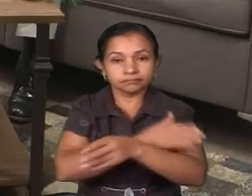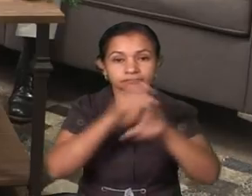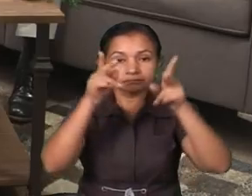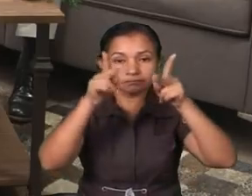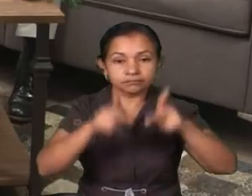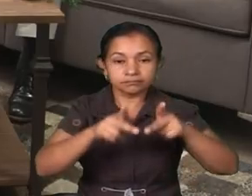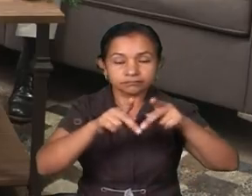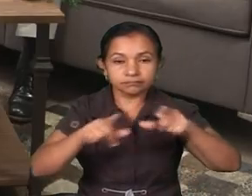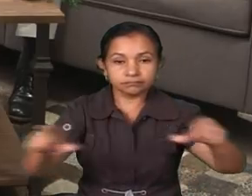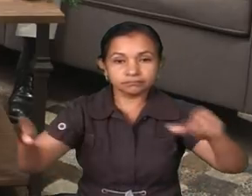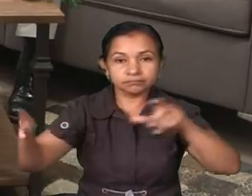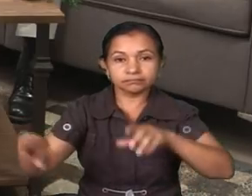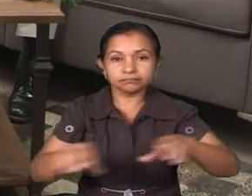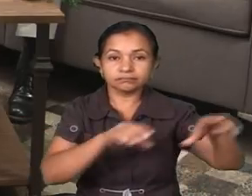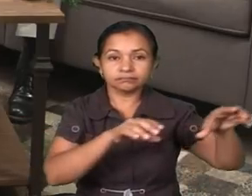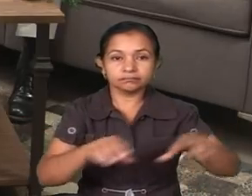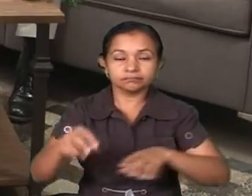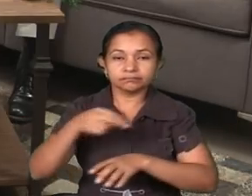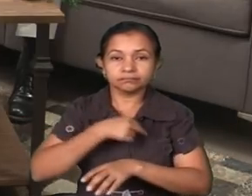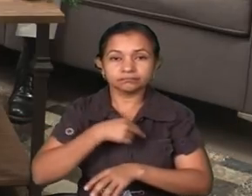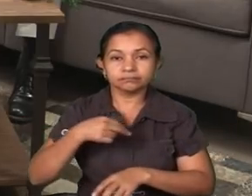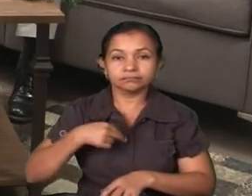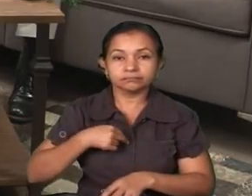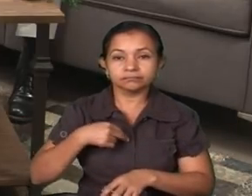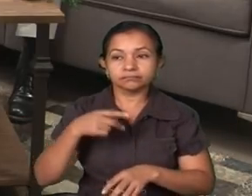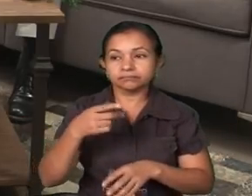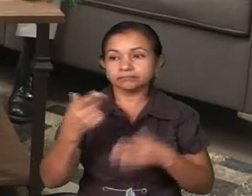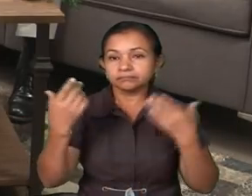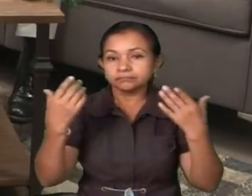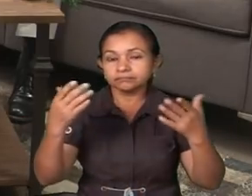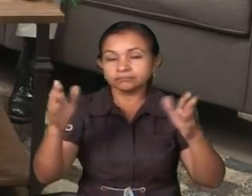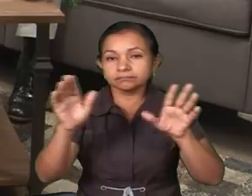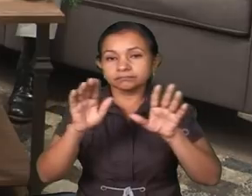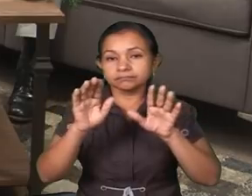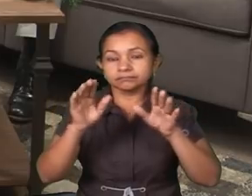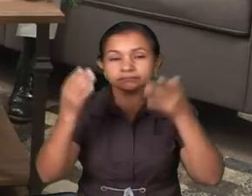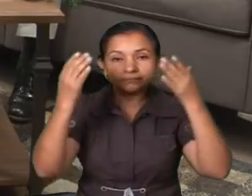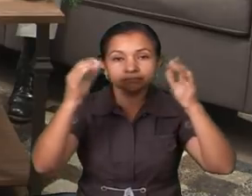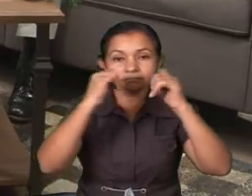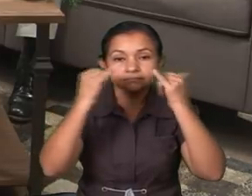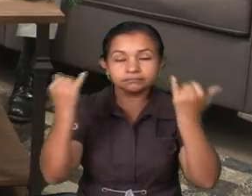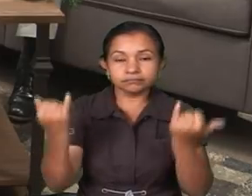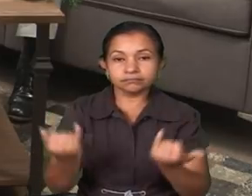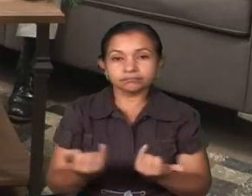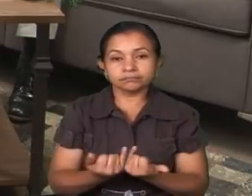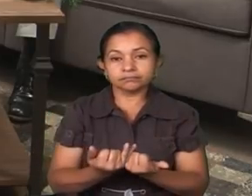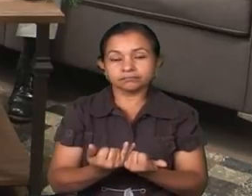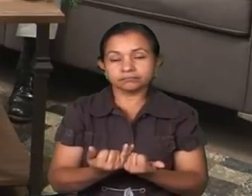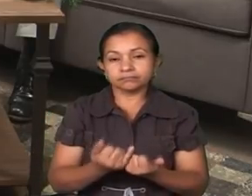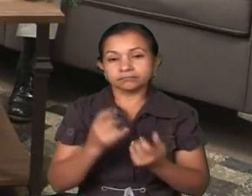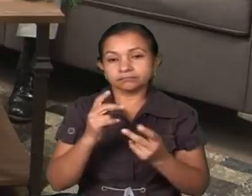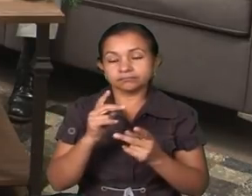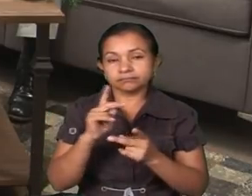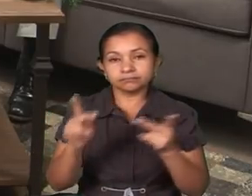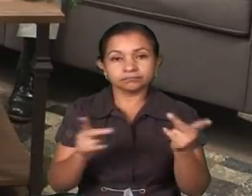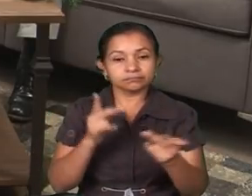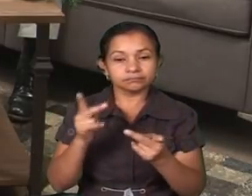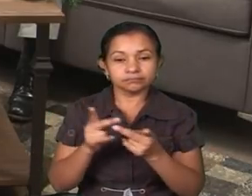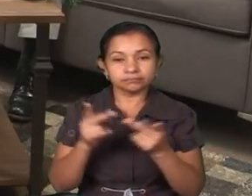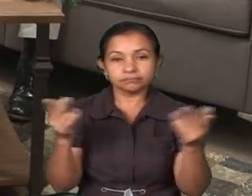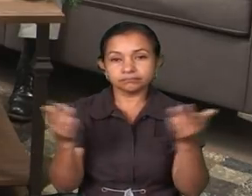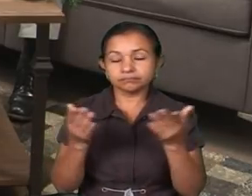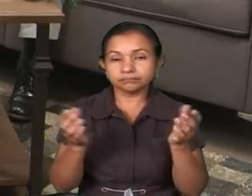planearon esa actitud de la prensa internacional. Sí. La planearon. Toda, cómo iba a